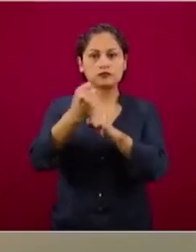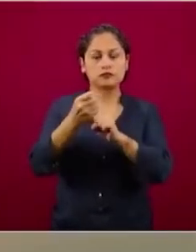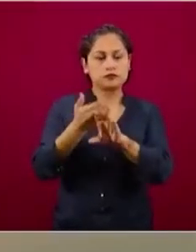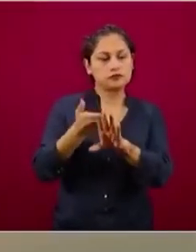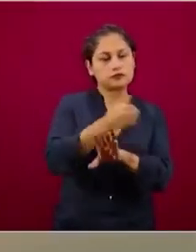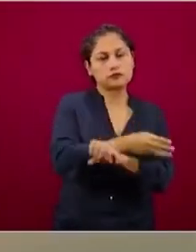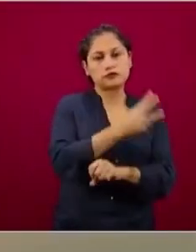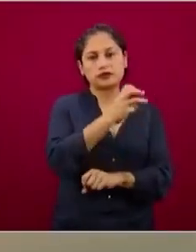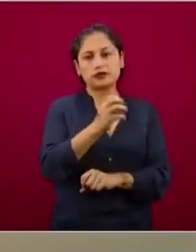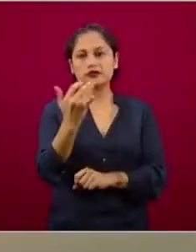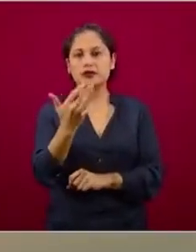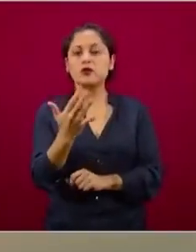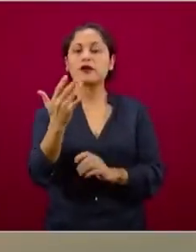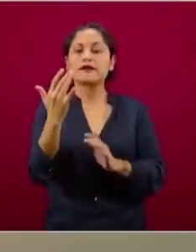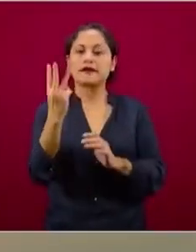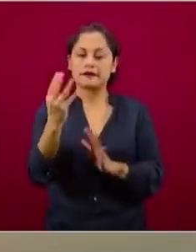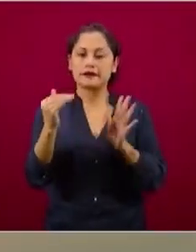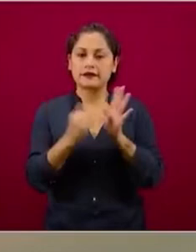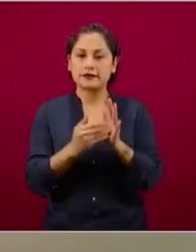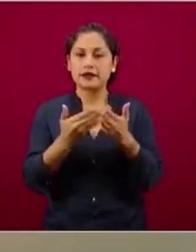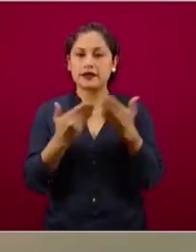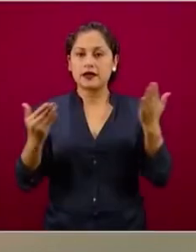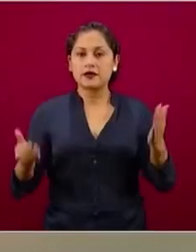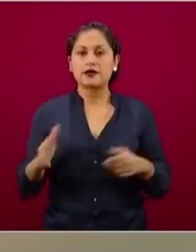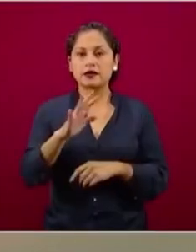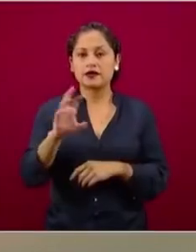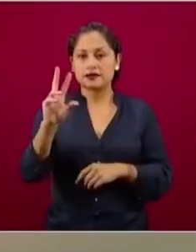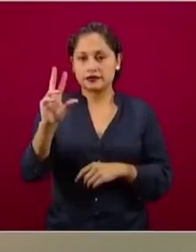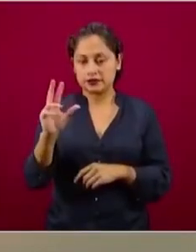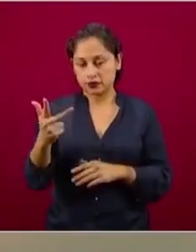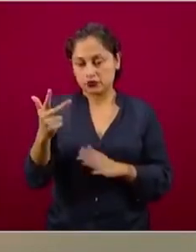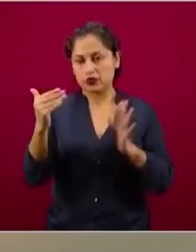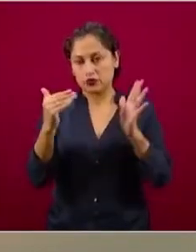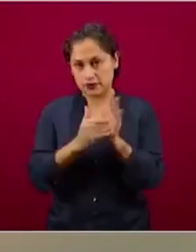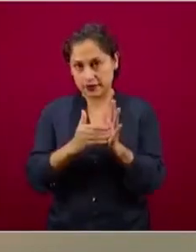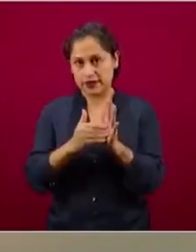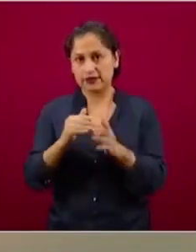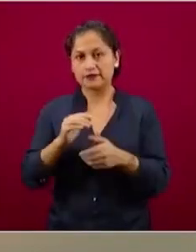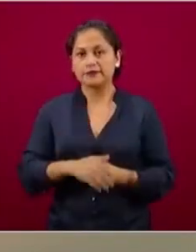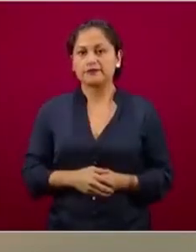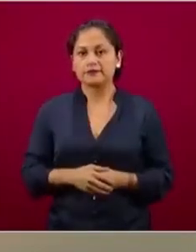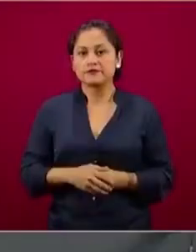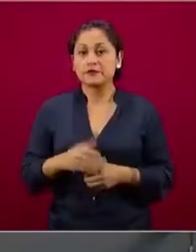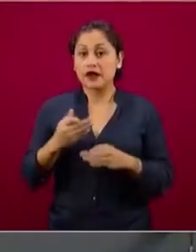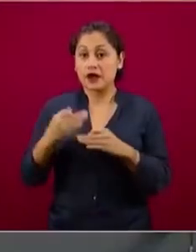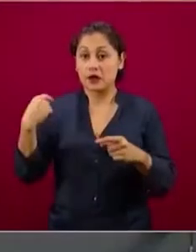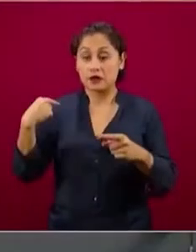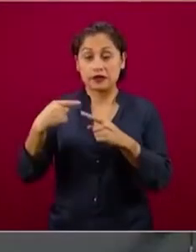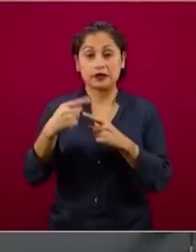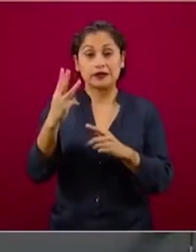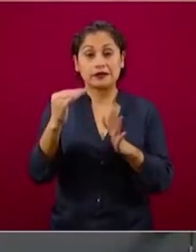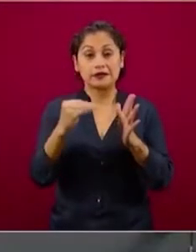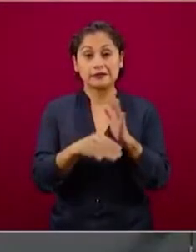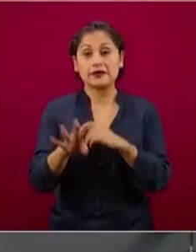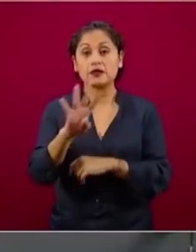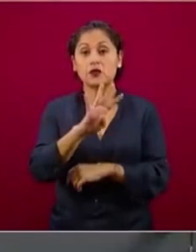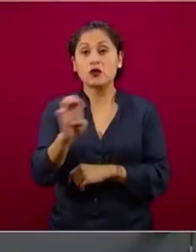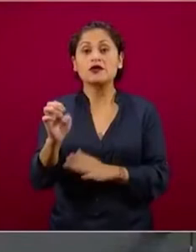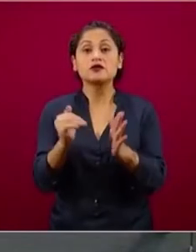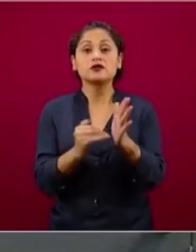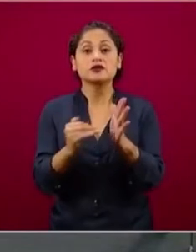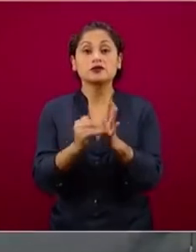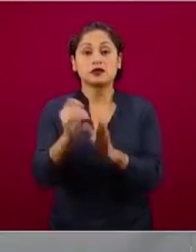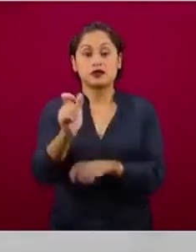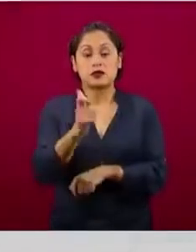este año vamos por 508 mil tandas traemos alrededor de 3 mil 400 millones